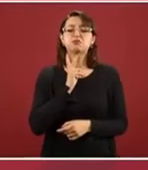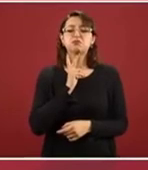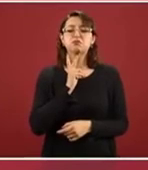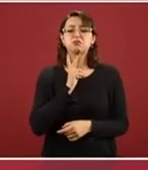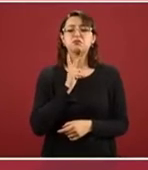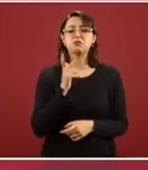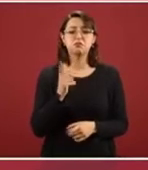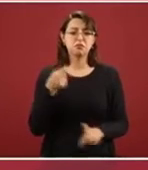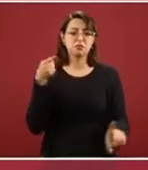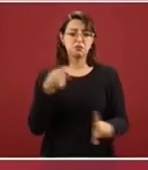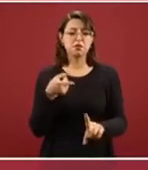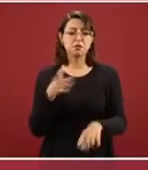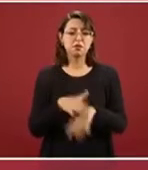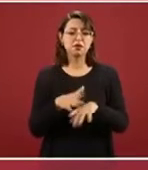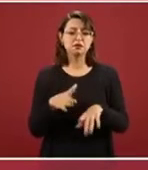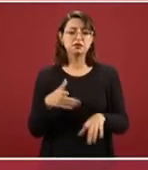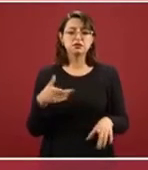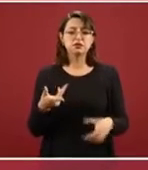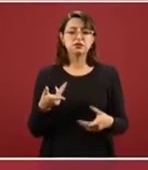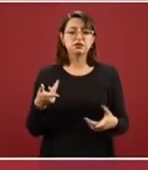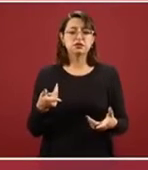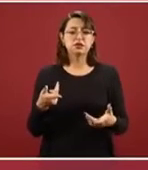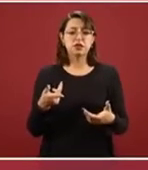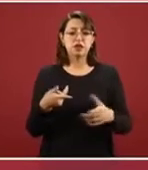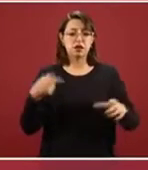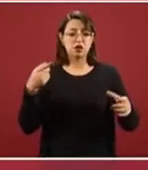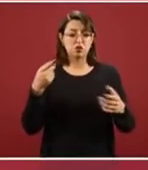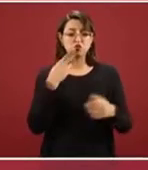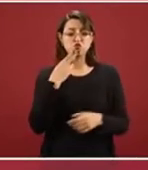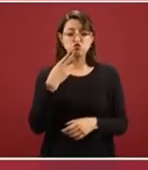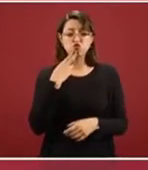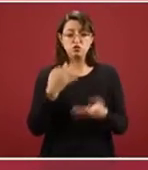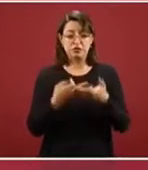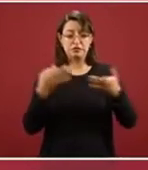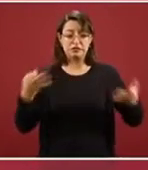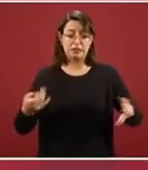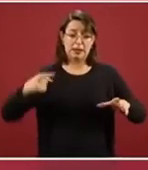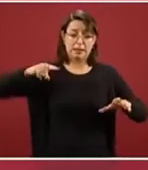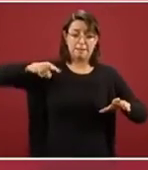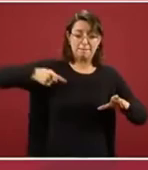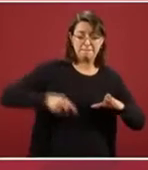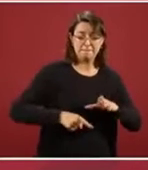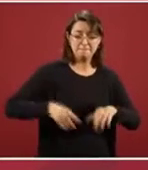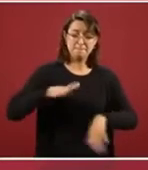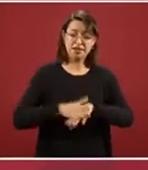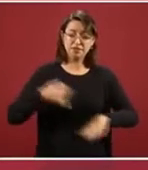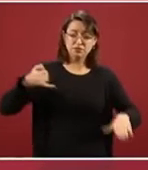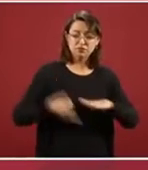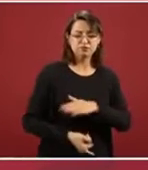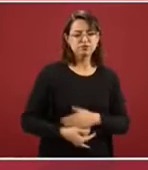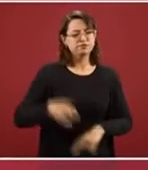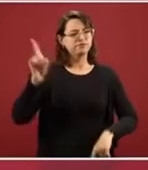en particular, con el método del fracking, está eliminado. Y